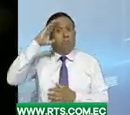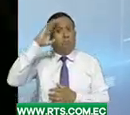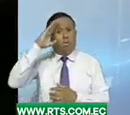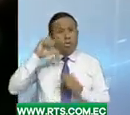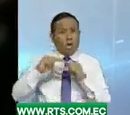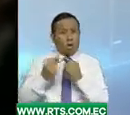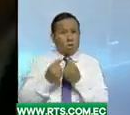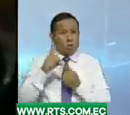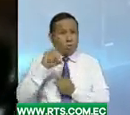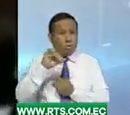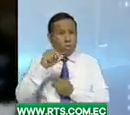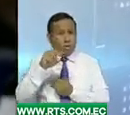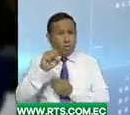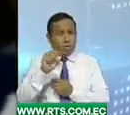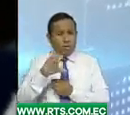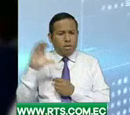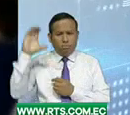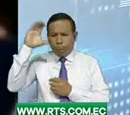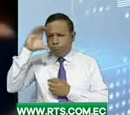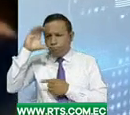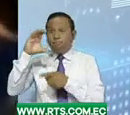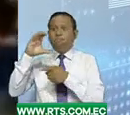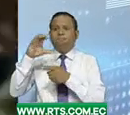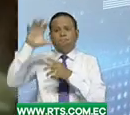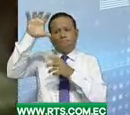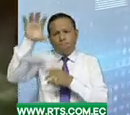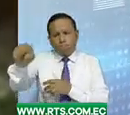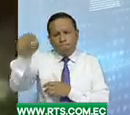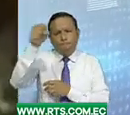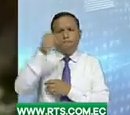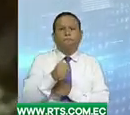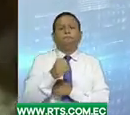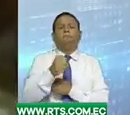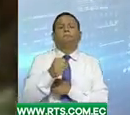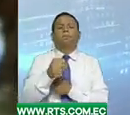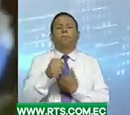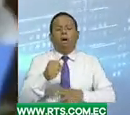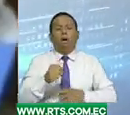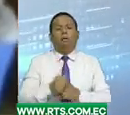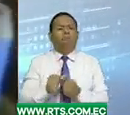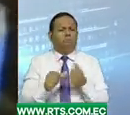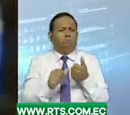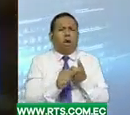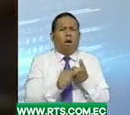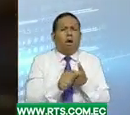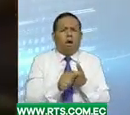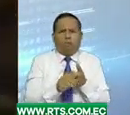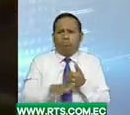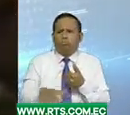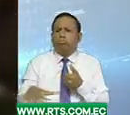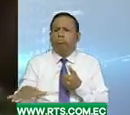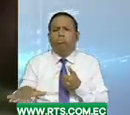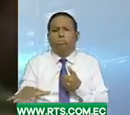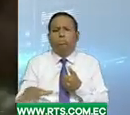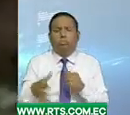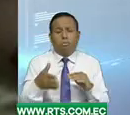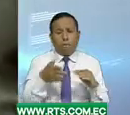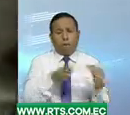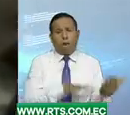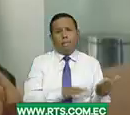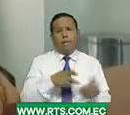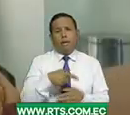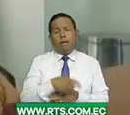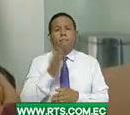preventivo lograron ubicar al sospechoso escondido entre los matorrales, no muy lejos de donde quedó el cuerpo de doña Gloria.